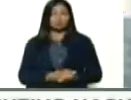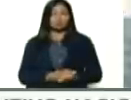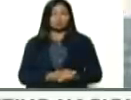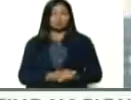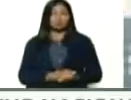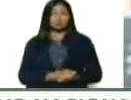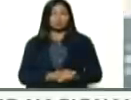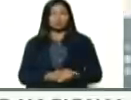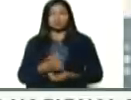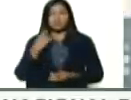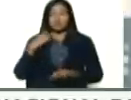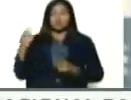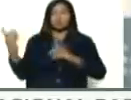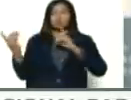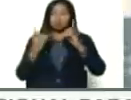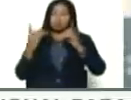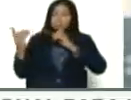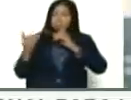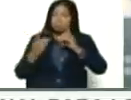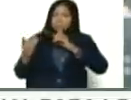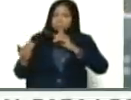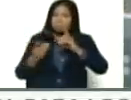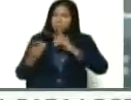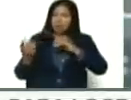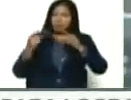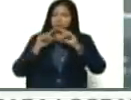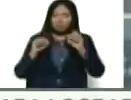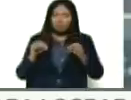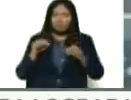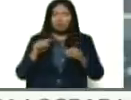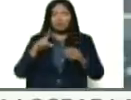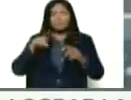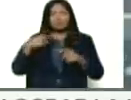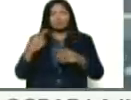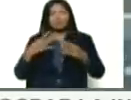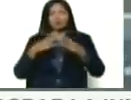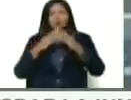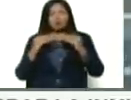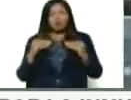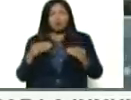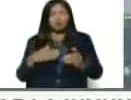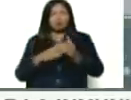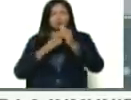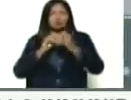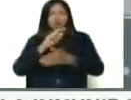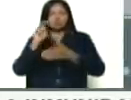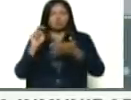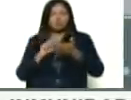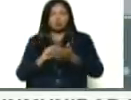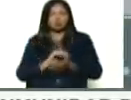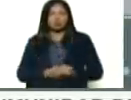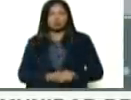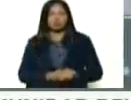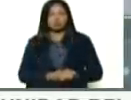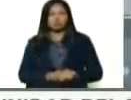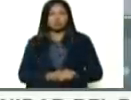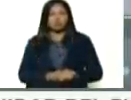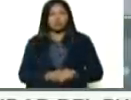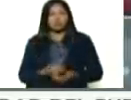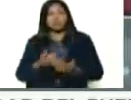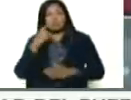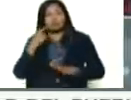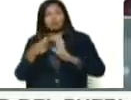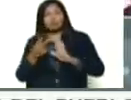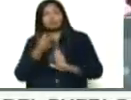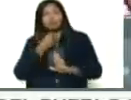estuvimos debatiendo estuvo en pleno toda la dirección nacional además me gusta hacer estas